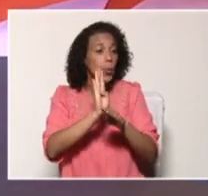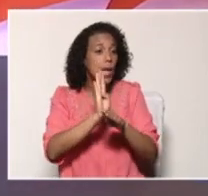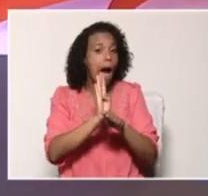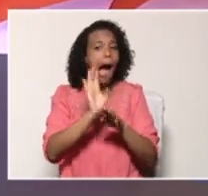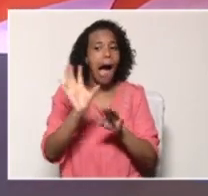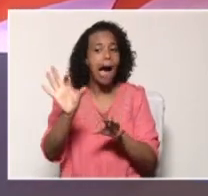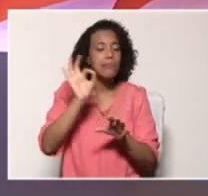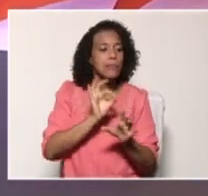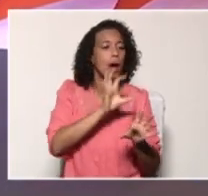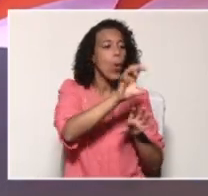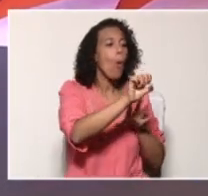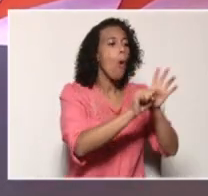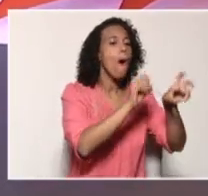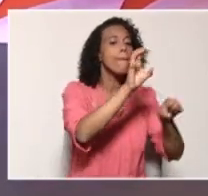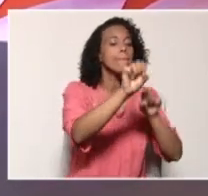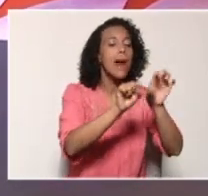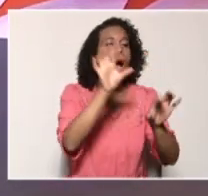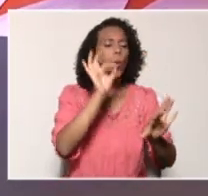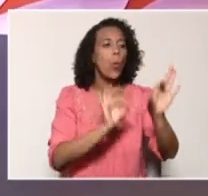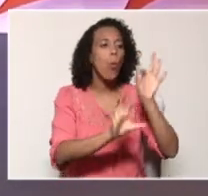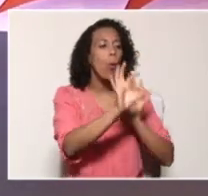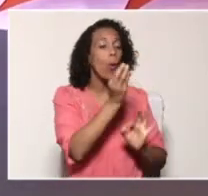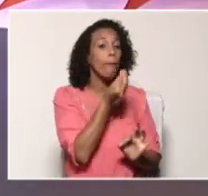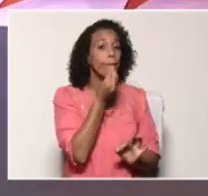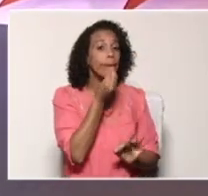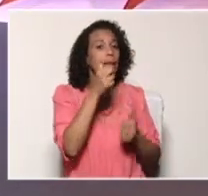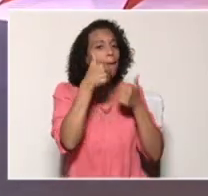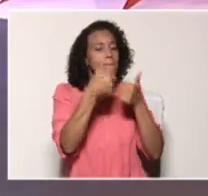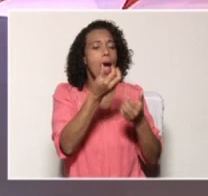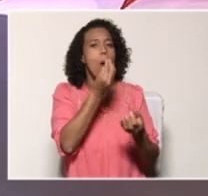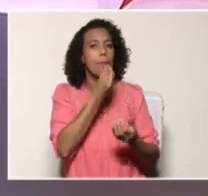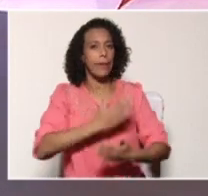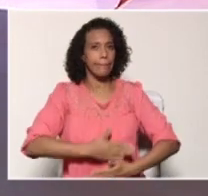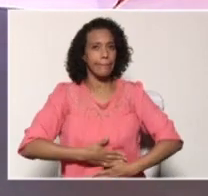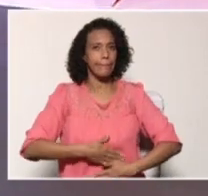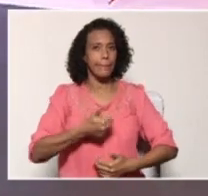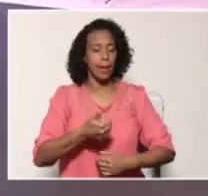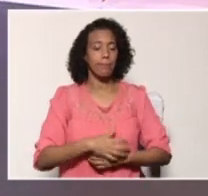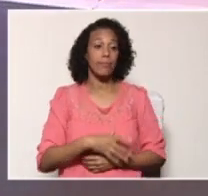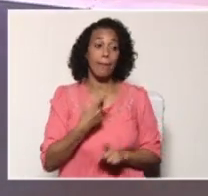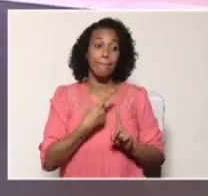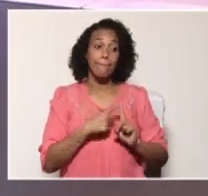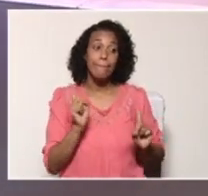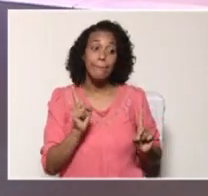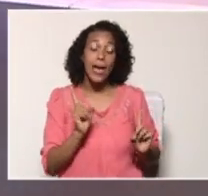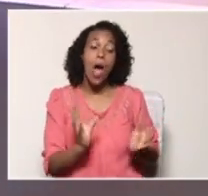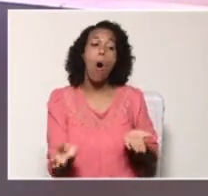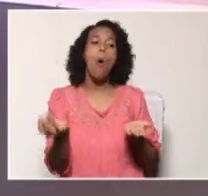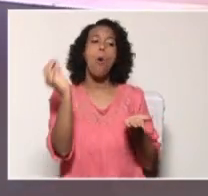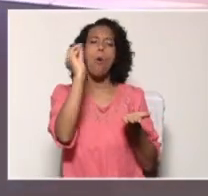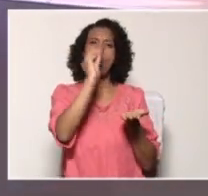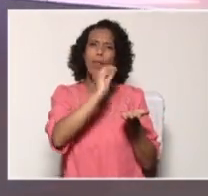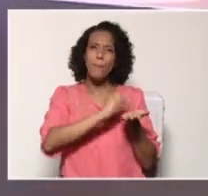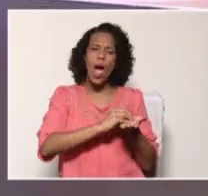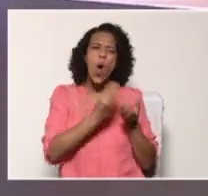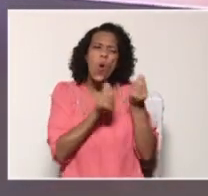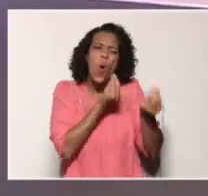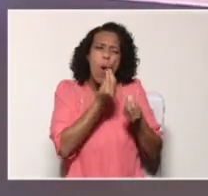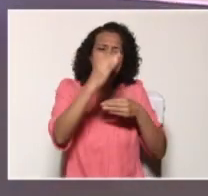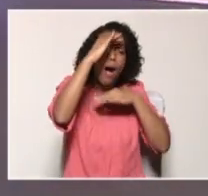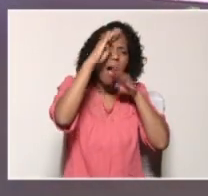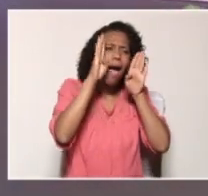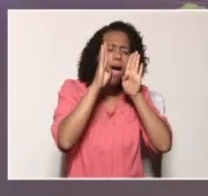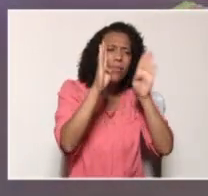que ahorramos debemos saber seleccionar nuestros alimentos. Pero entonces volvemos nuevamente. ¿Cómo lo vamos a